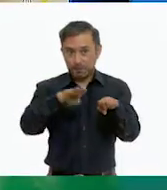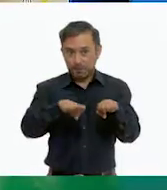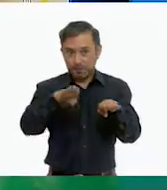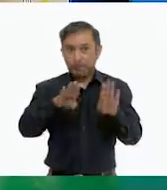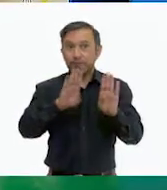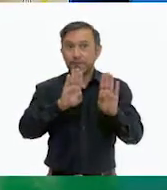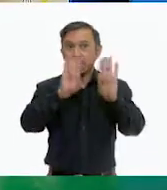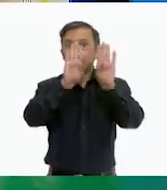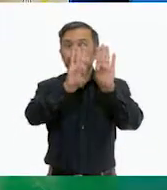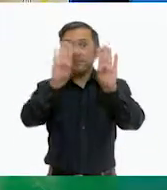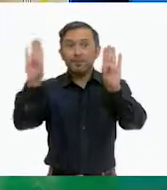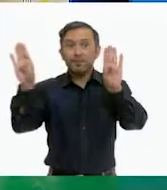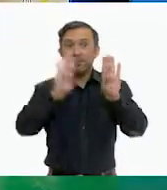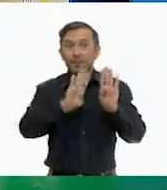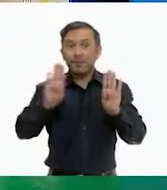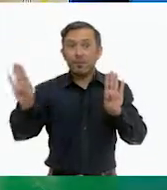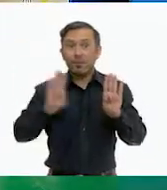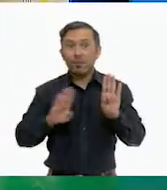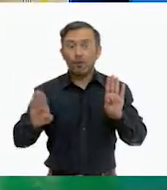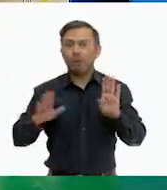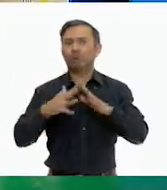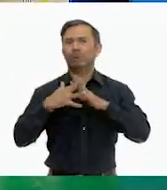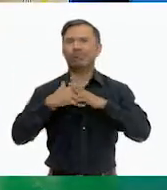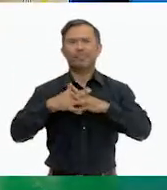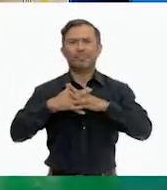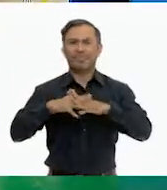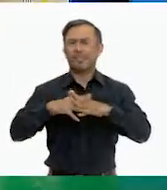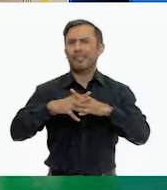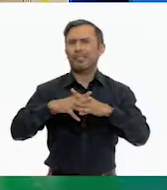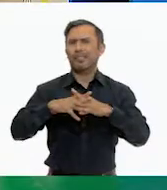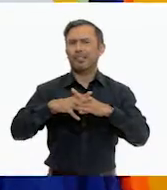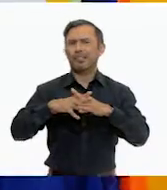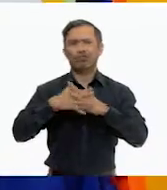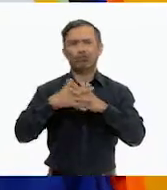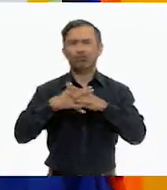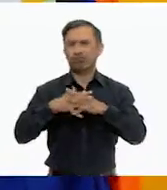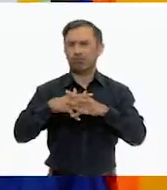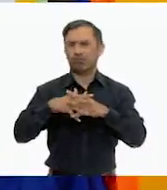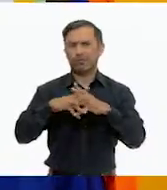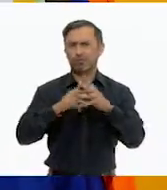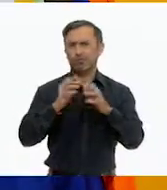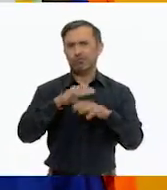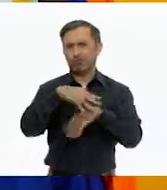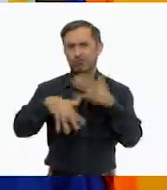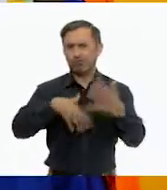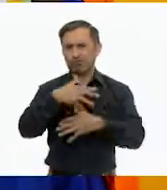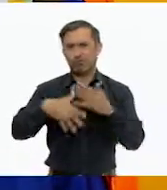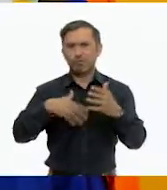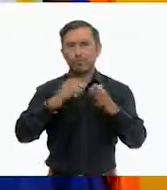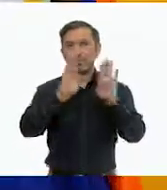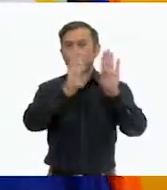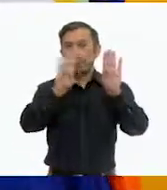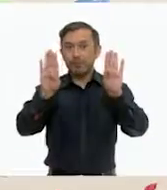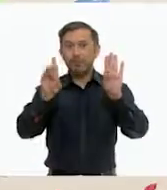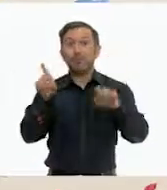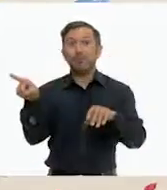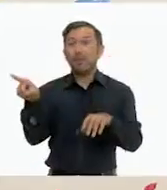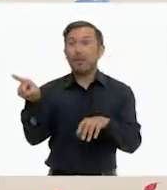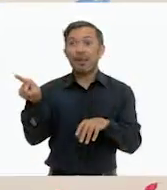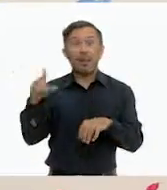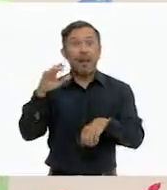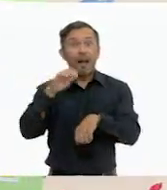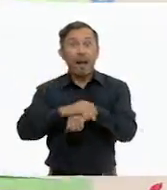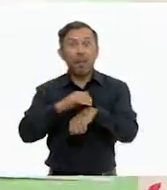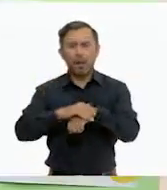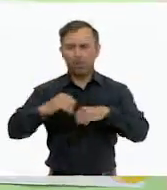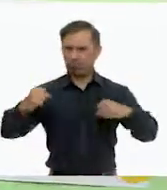que queden revueltas. Así que es. Queden revueltas. Y nuestra amiga